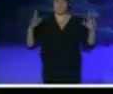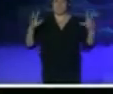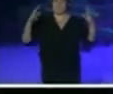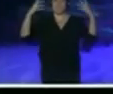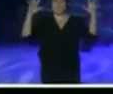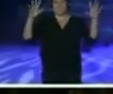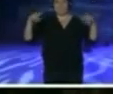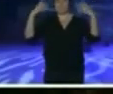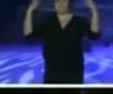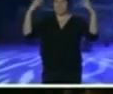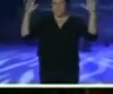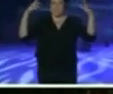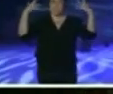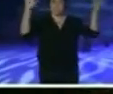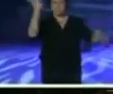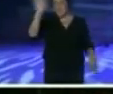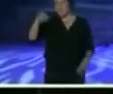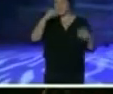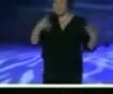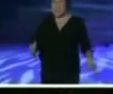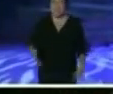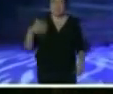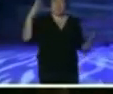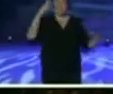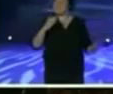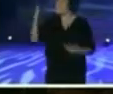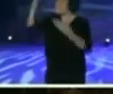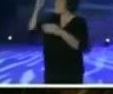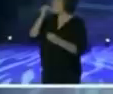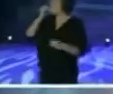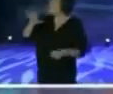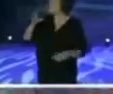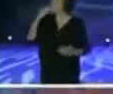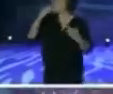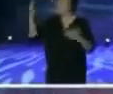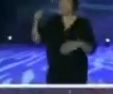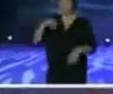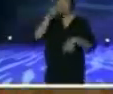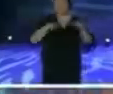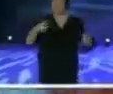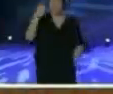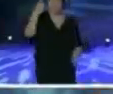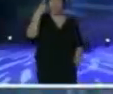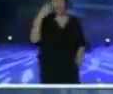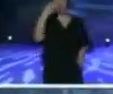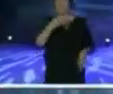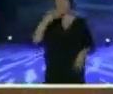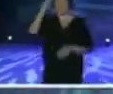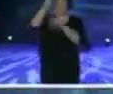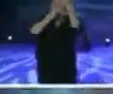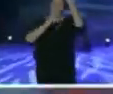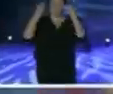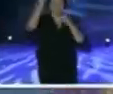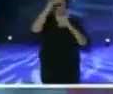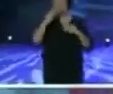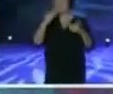sonar. ¡Hola, hola! ¿Cómo estás? Para Sufi, para todas las alumnas del colegio que nos han pintado,